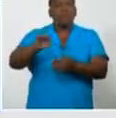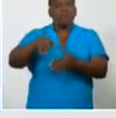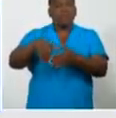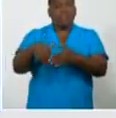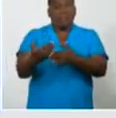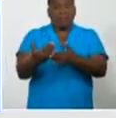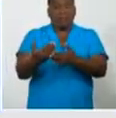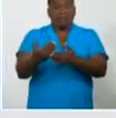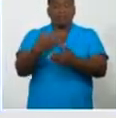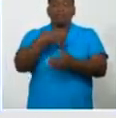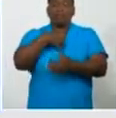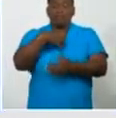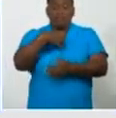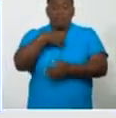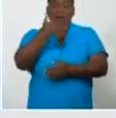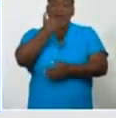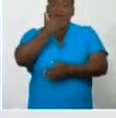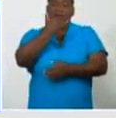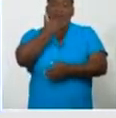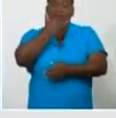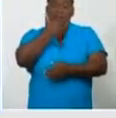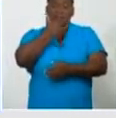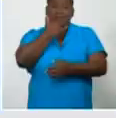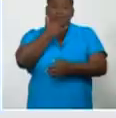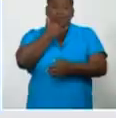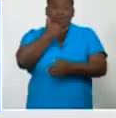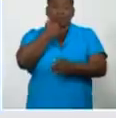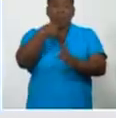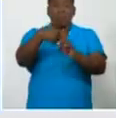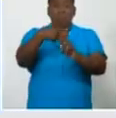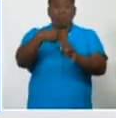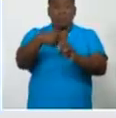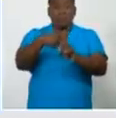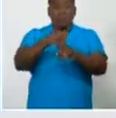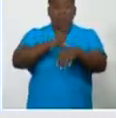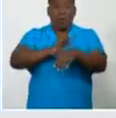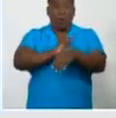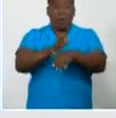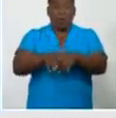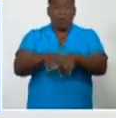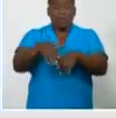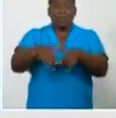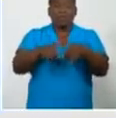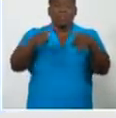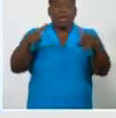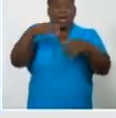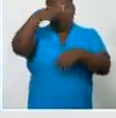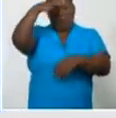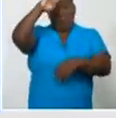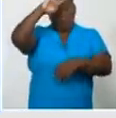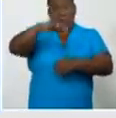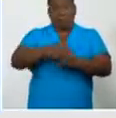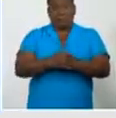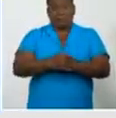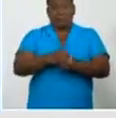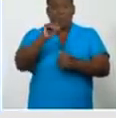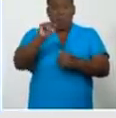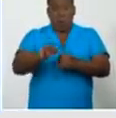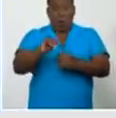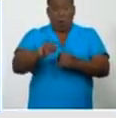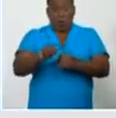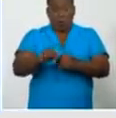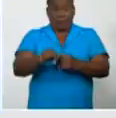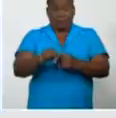las tasas de incidencia más elevadas de Cuba. Hoy las menores tasas en Holguín